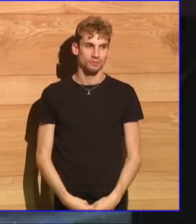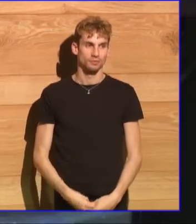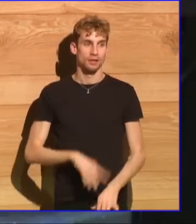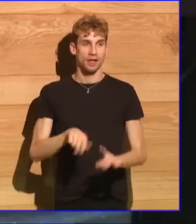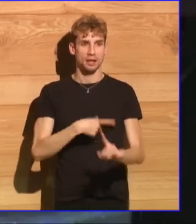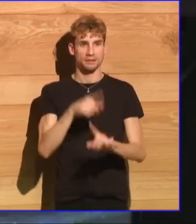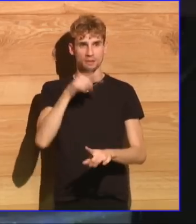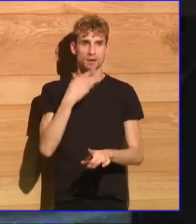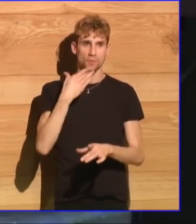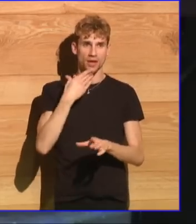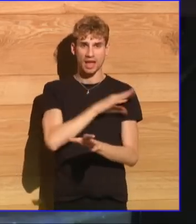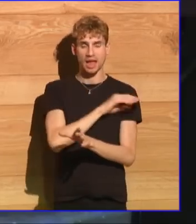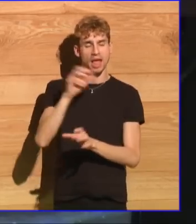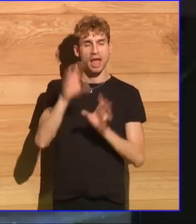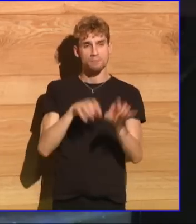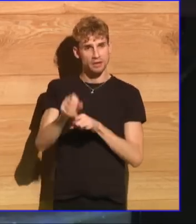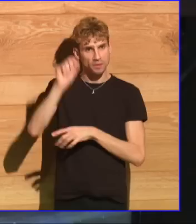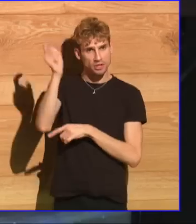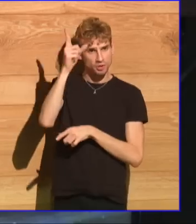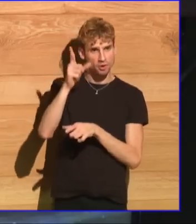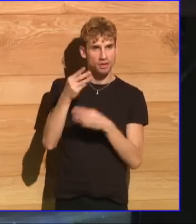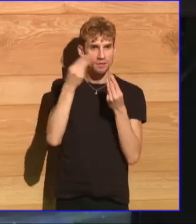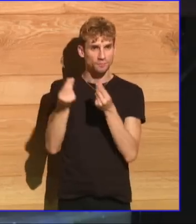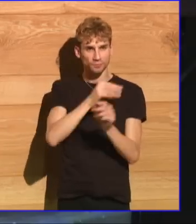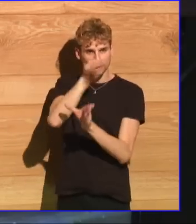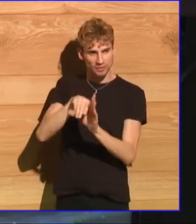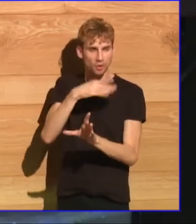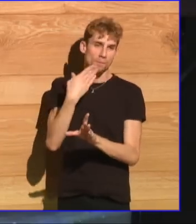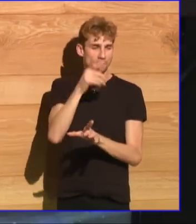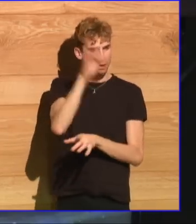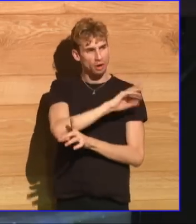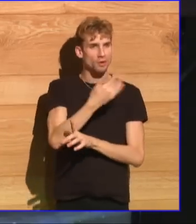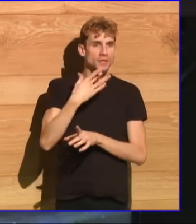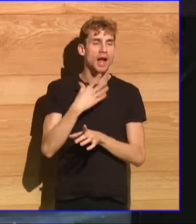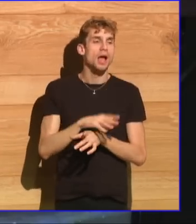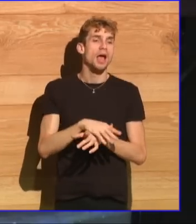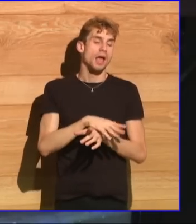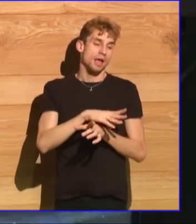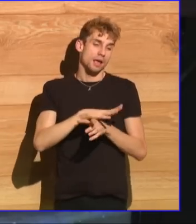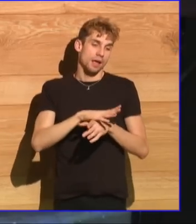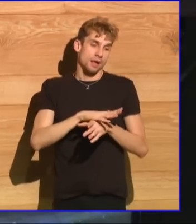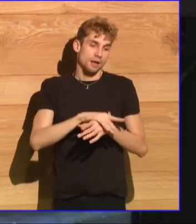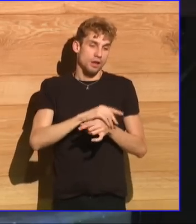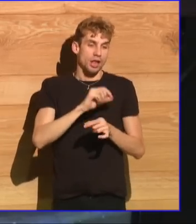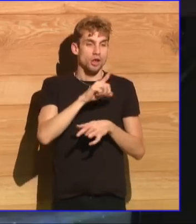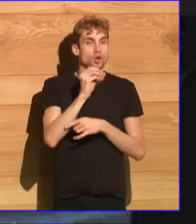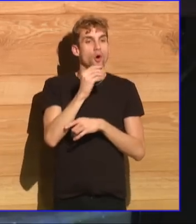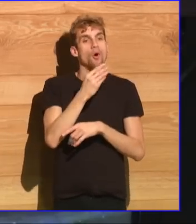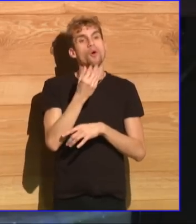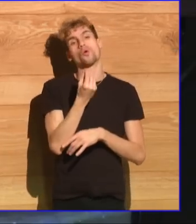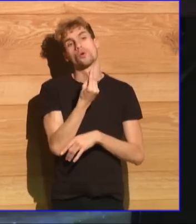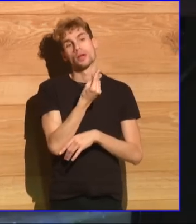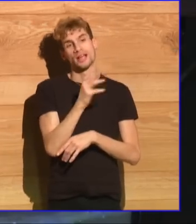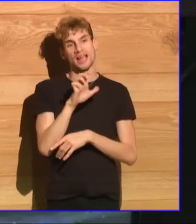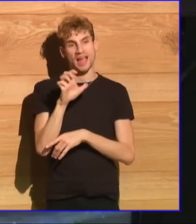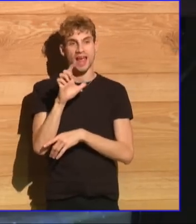que sí. el viento se llevó en El Imperio del Sol, Sí. en fin. Y El Mago de Oz también es una película fundamental para Spielberg, o sea que